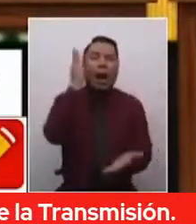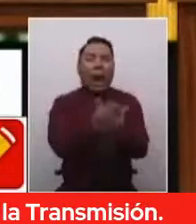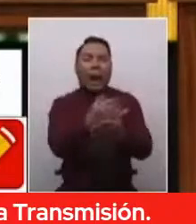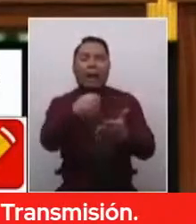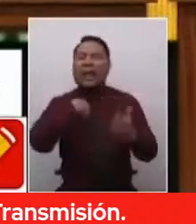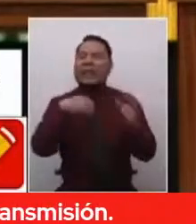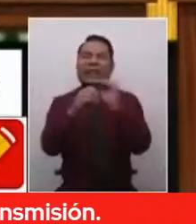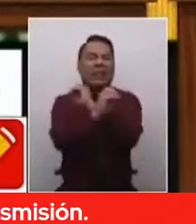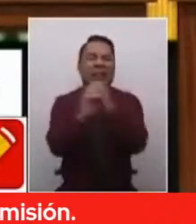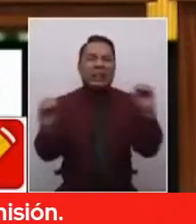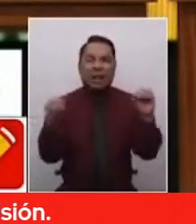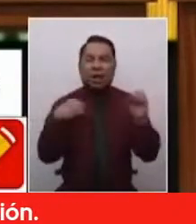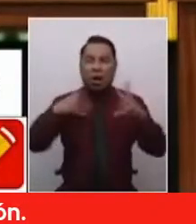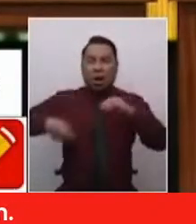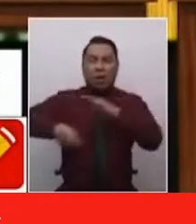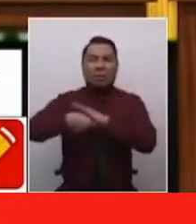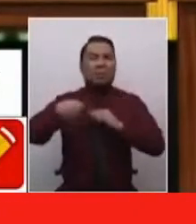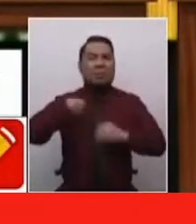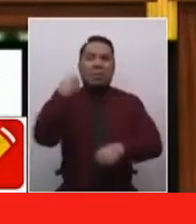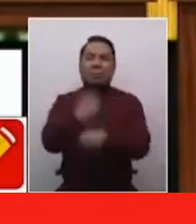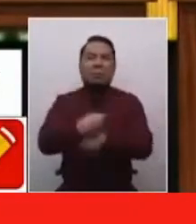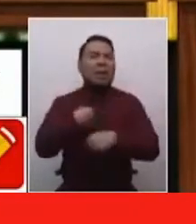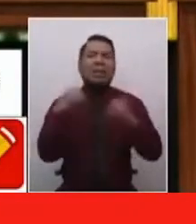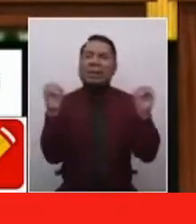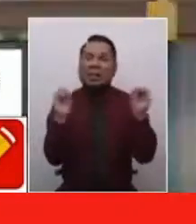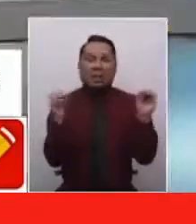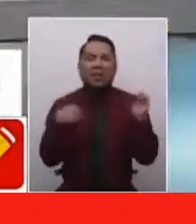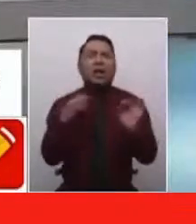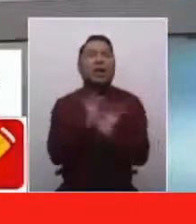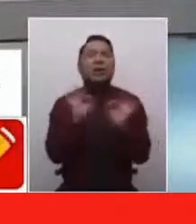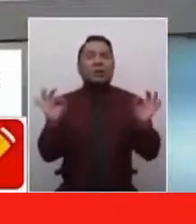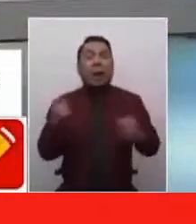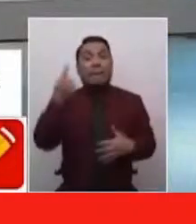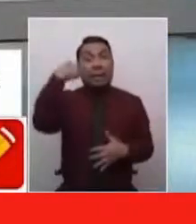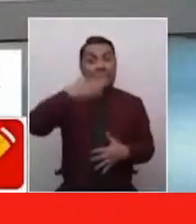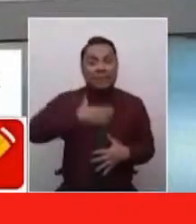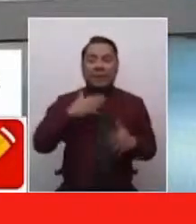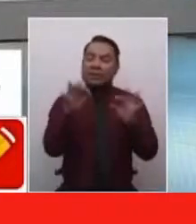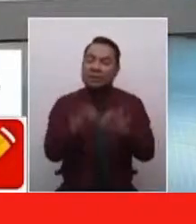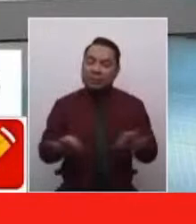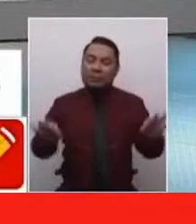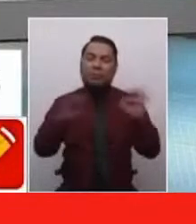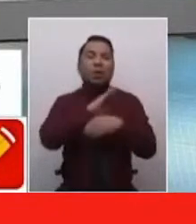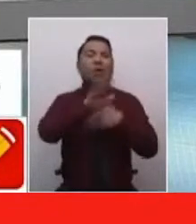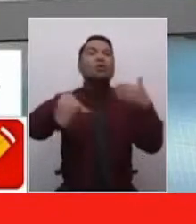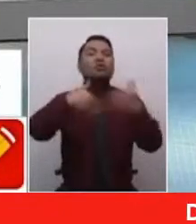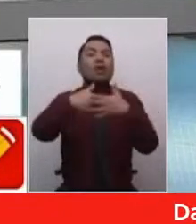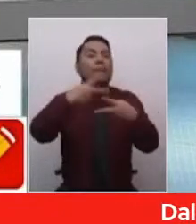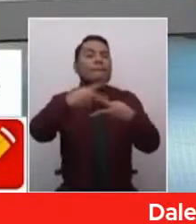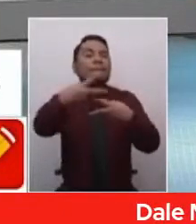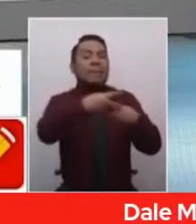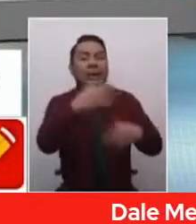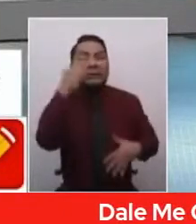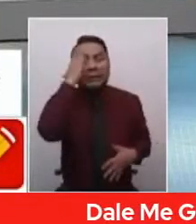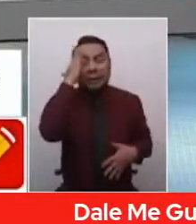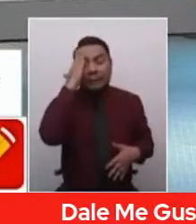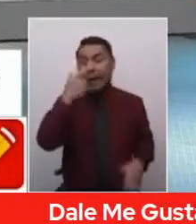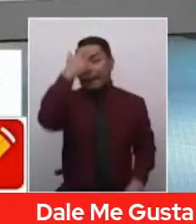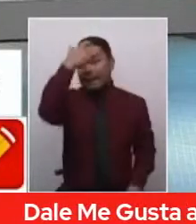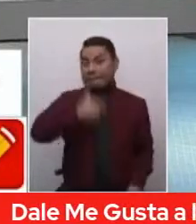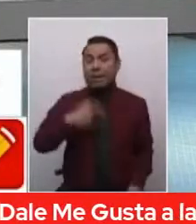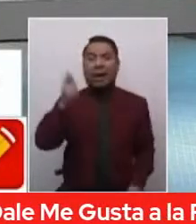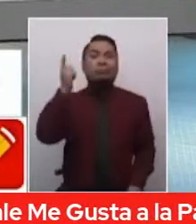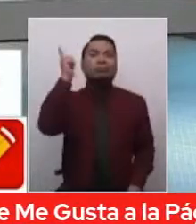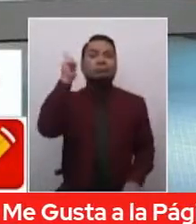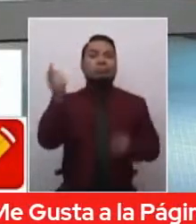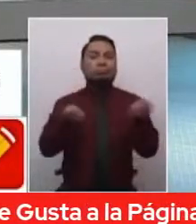pendiente, mucho menos por corrupción. Por lo tanto, en ese caso, para mí, es sumamente importante que todos los vecinos sepan que la persona que lidera